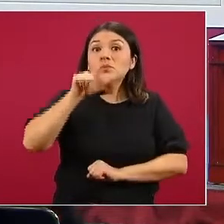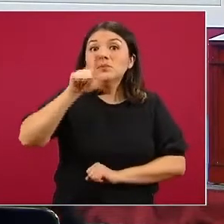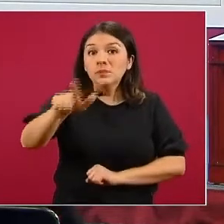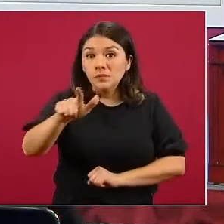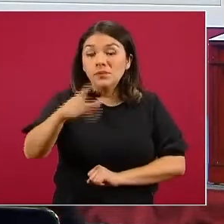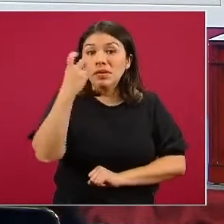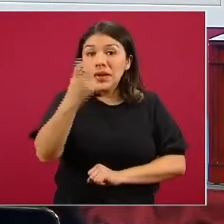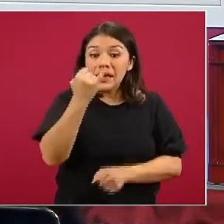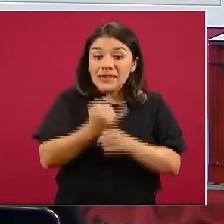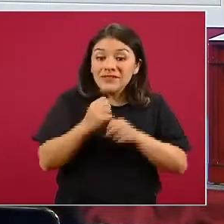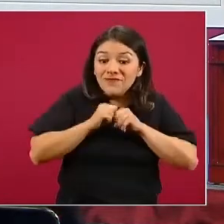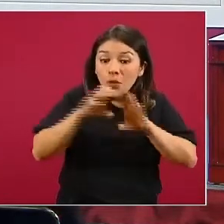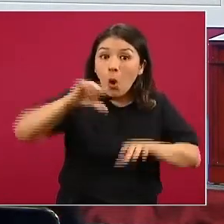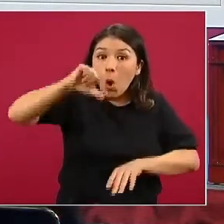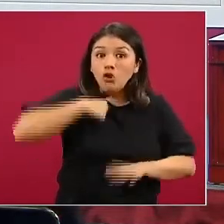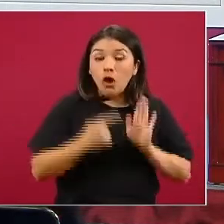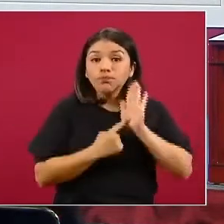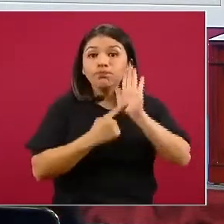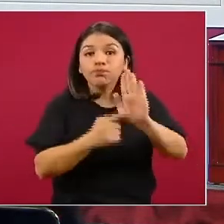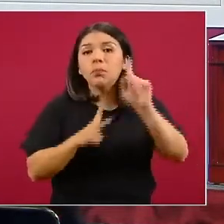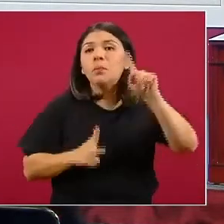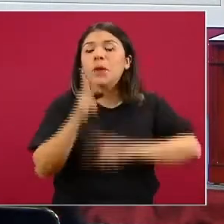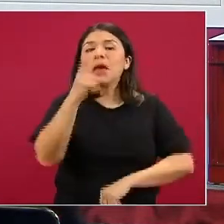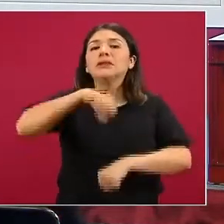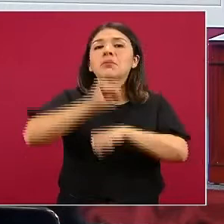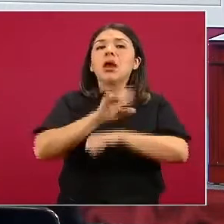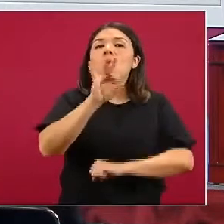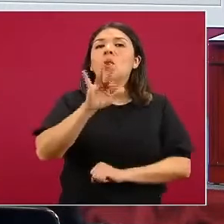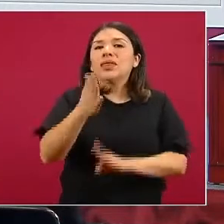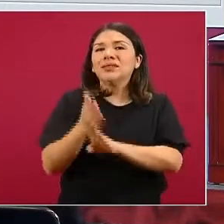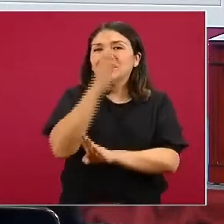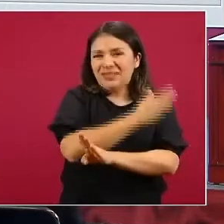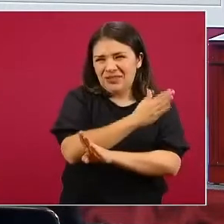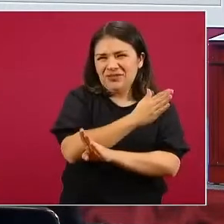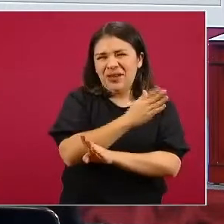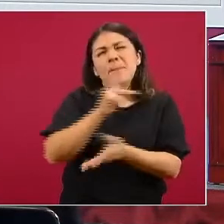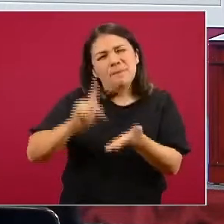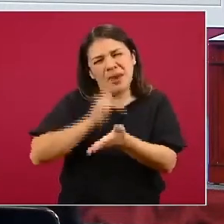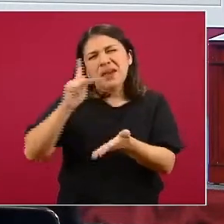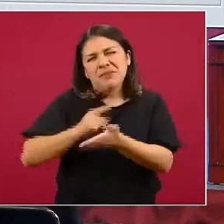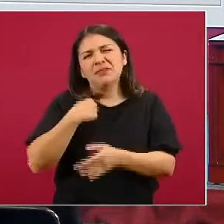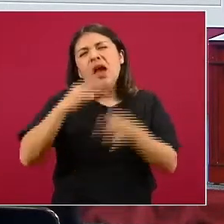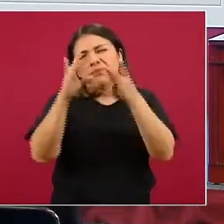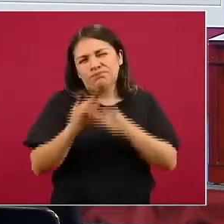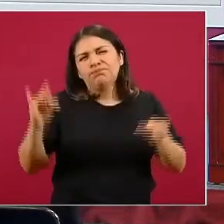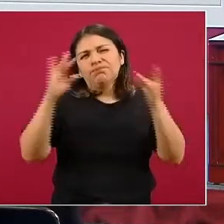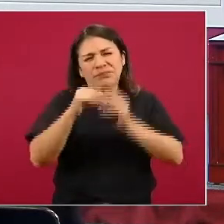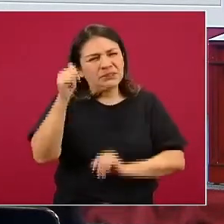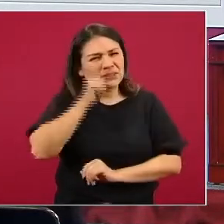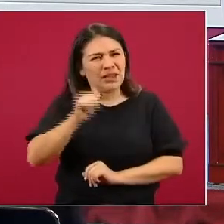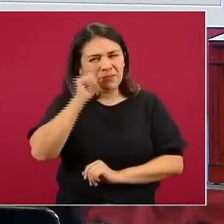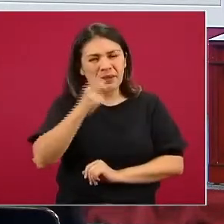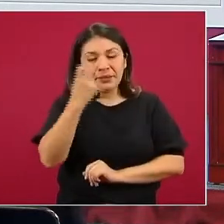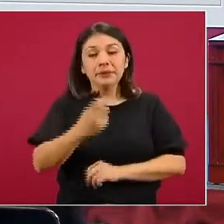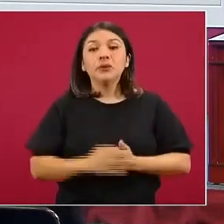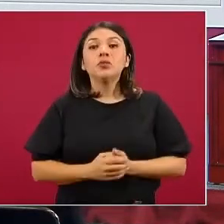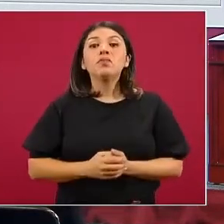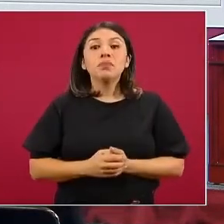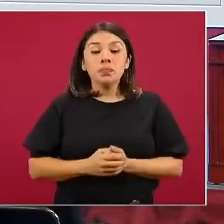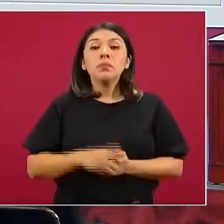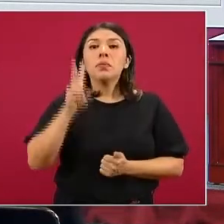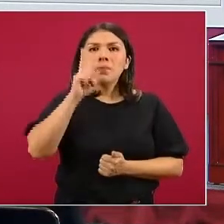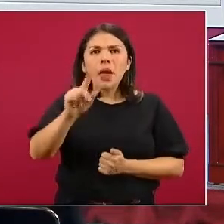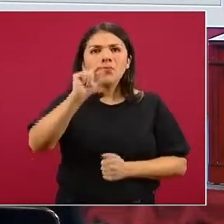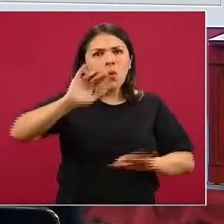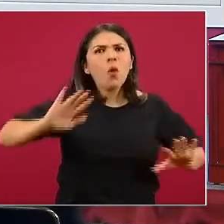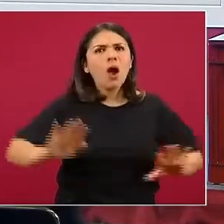Por lo tanto, la información corta en la semana 45, por las razones ya repetidamente explicadas. Vemos un